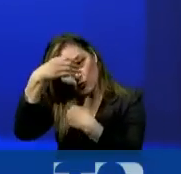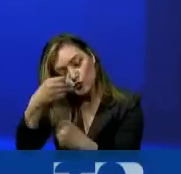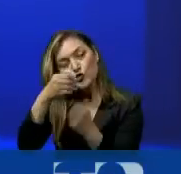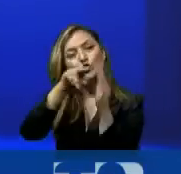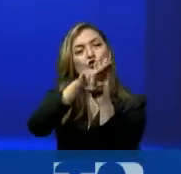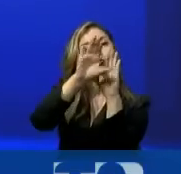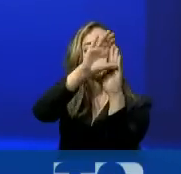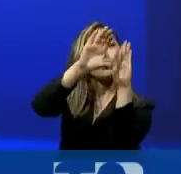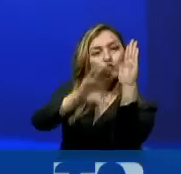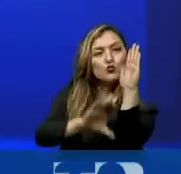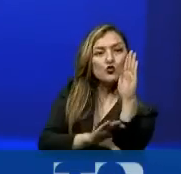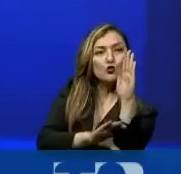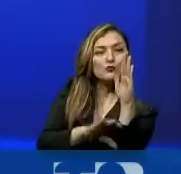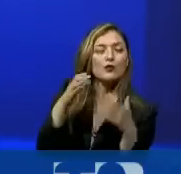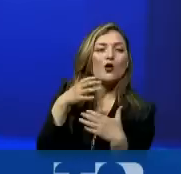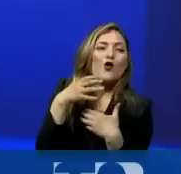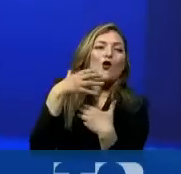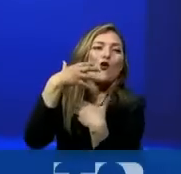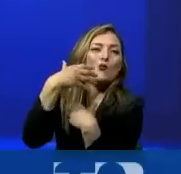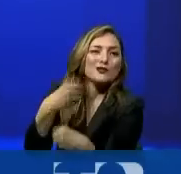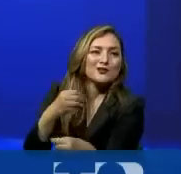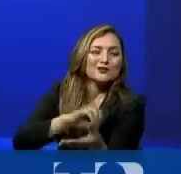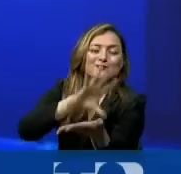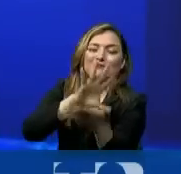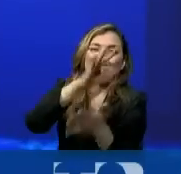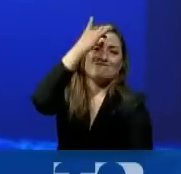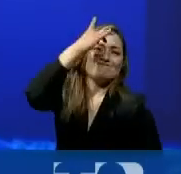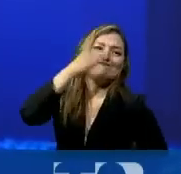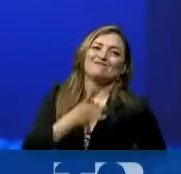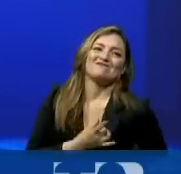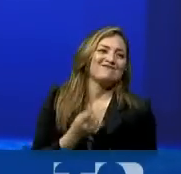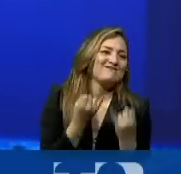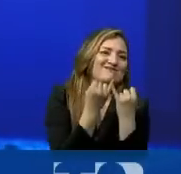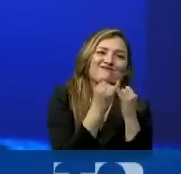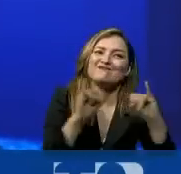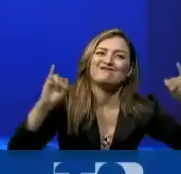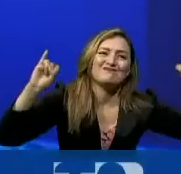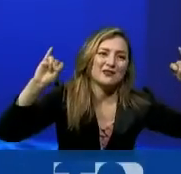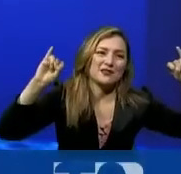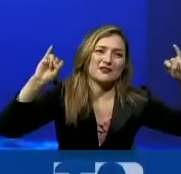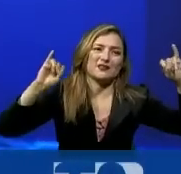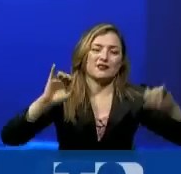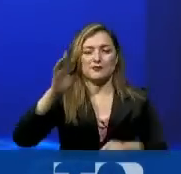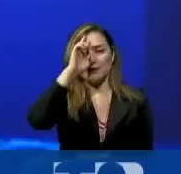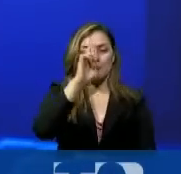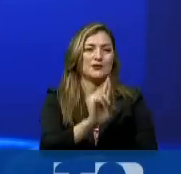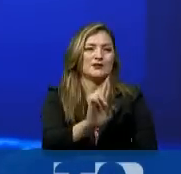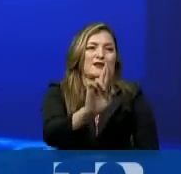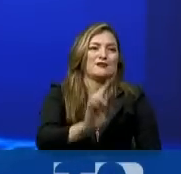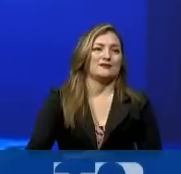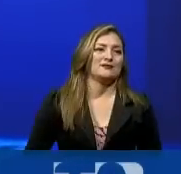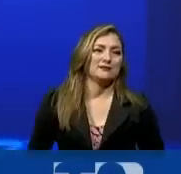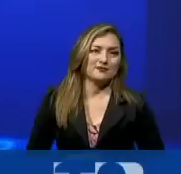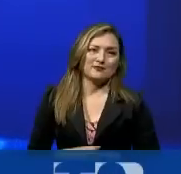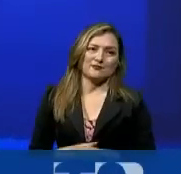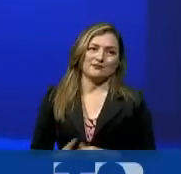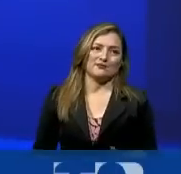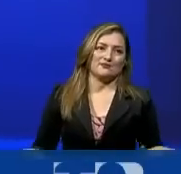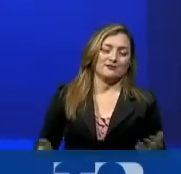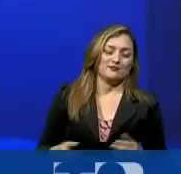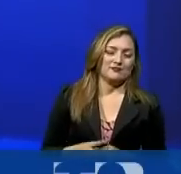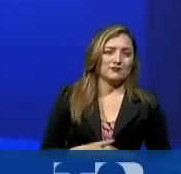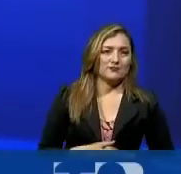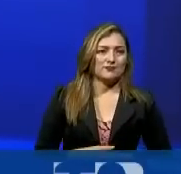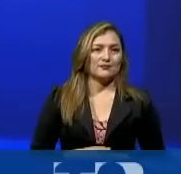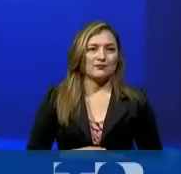constitucional y por lo tanto de las decisiones legítimas de los poderes del Estado, en este caso del Pleno de la Asamblea Nacional, que es el máximo organismo. Bajo